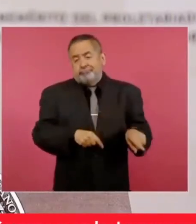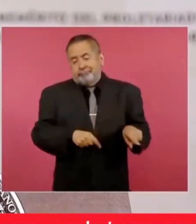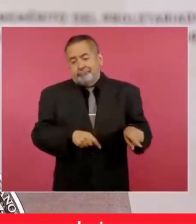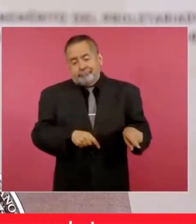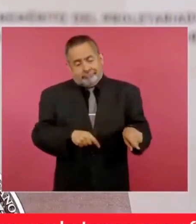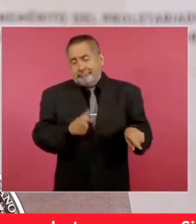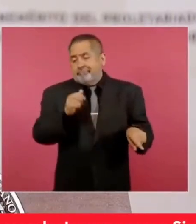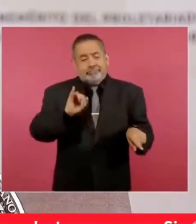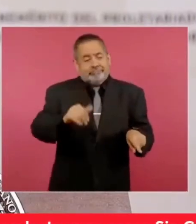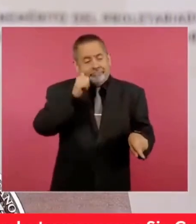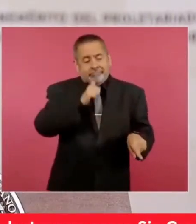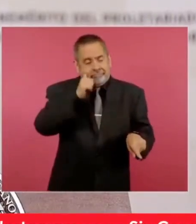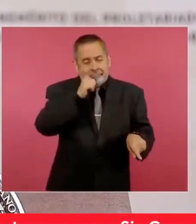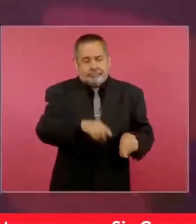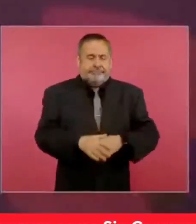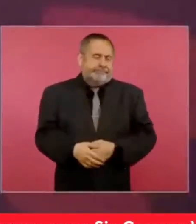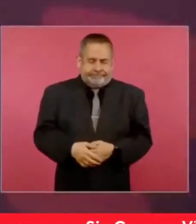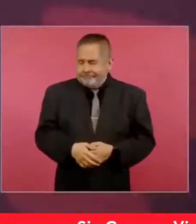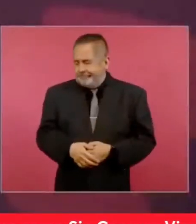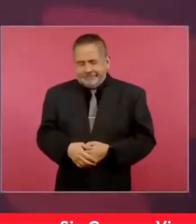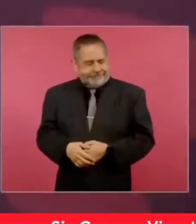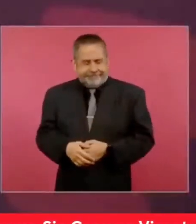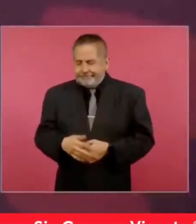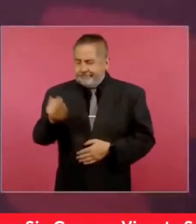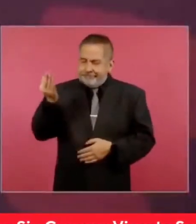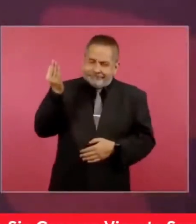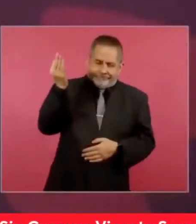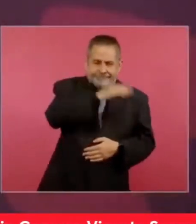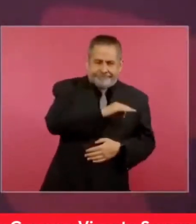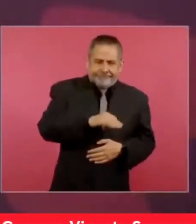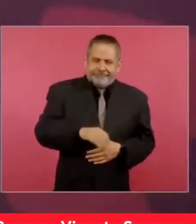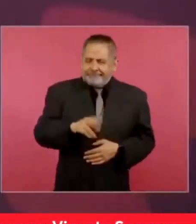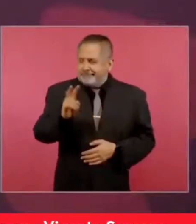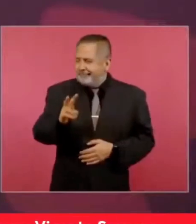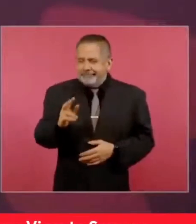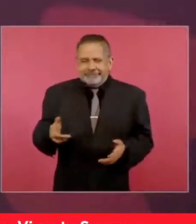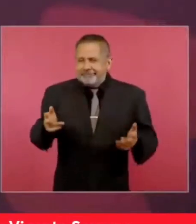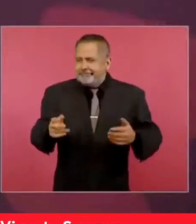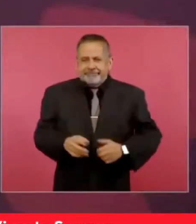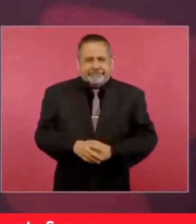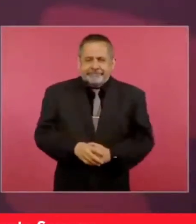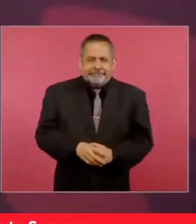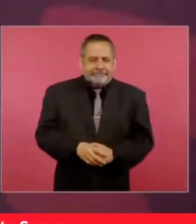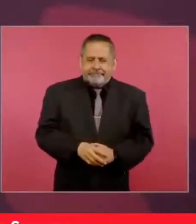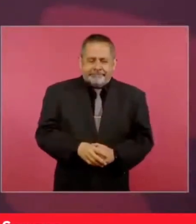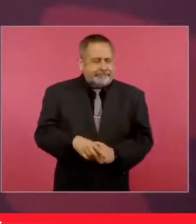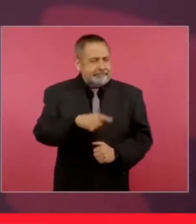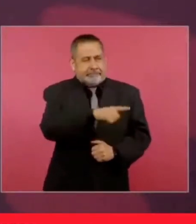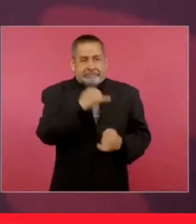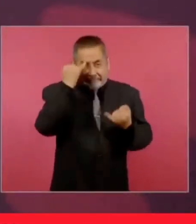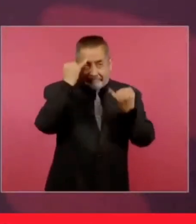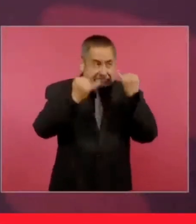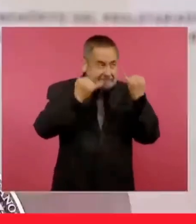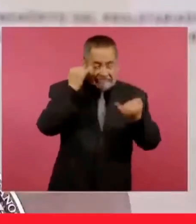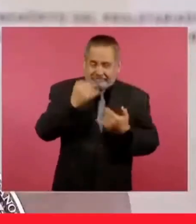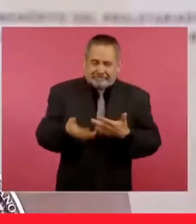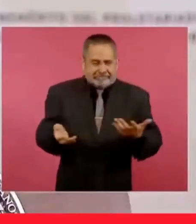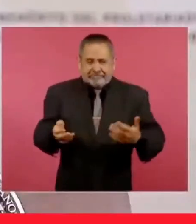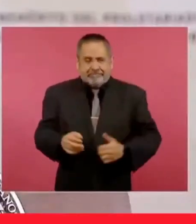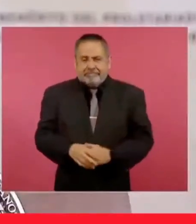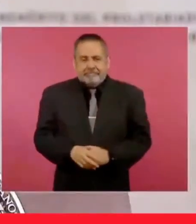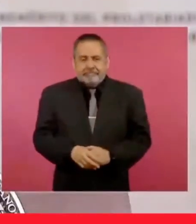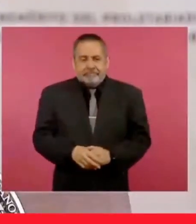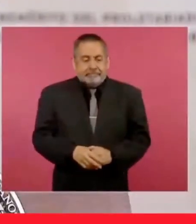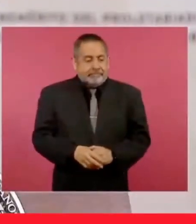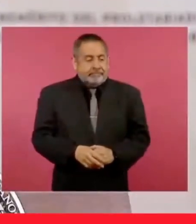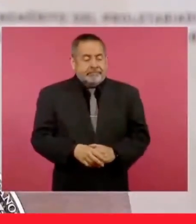Felipe Ángeles. Pero esto es falso. Y miren, de verdad, o sea, ya no saben qué inventar, porque